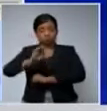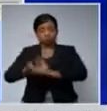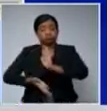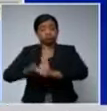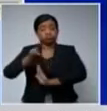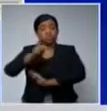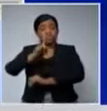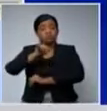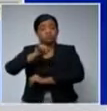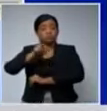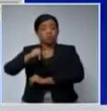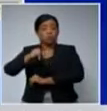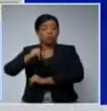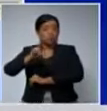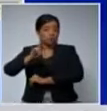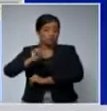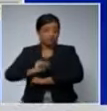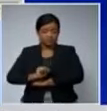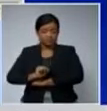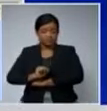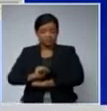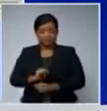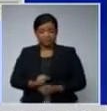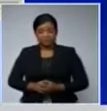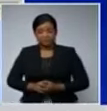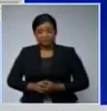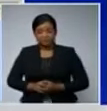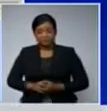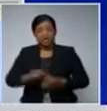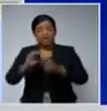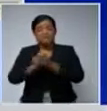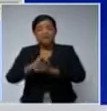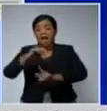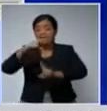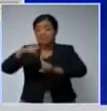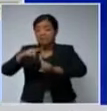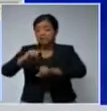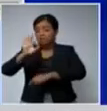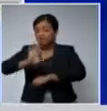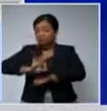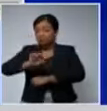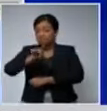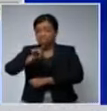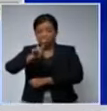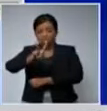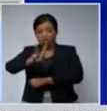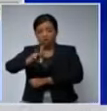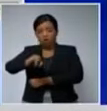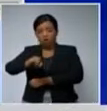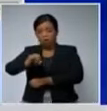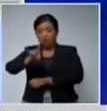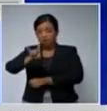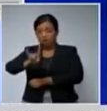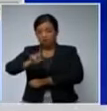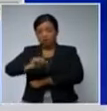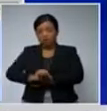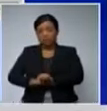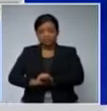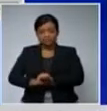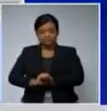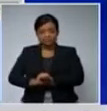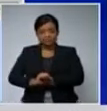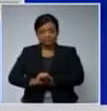que se le ha incrementado, y Matanzas con una de 12,9, pues realmente son